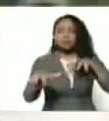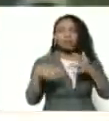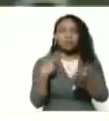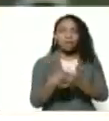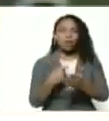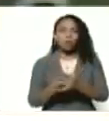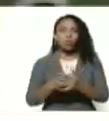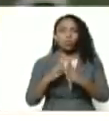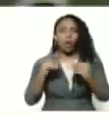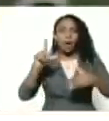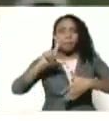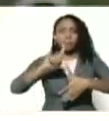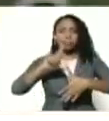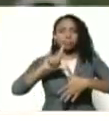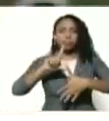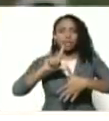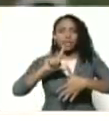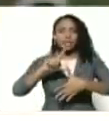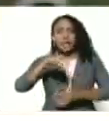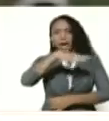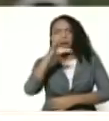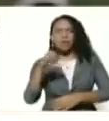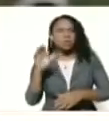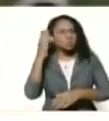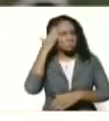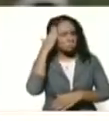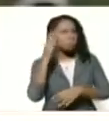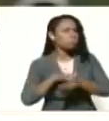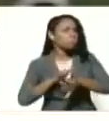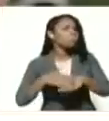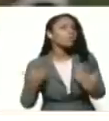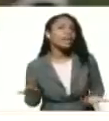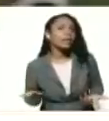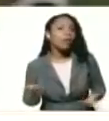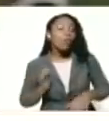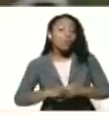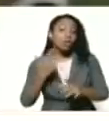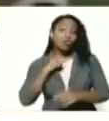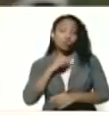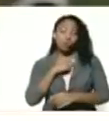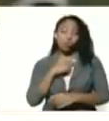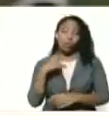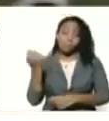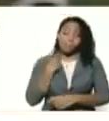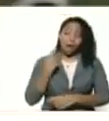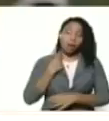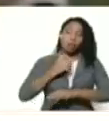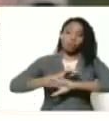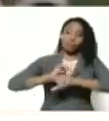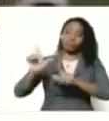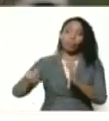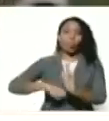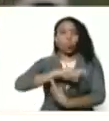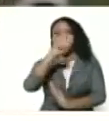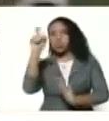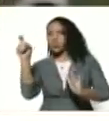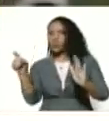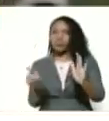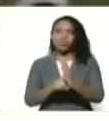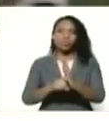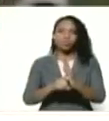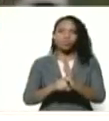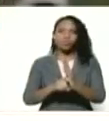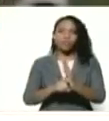toda América Latina y el Caribe. ¿Tú sabes por qué? Porque teníamos el ingreso completo